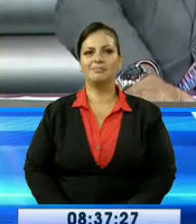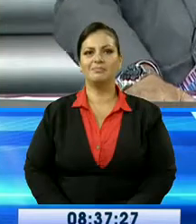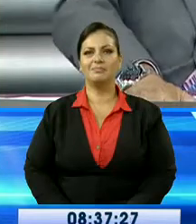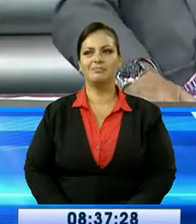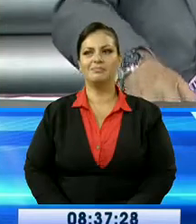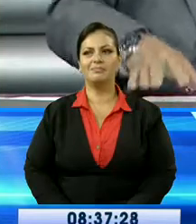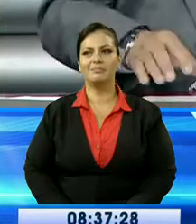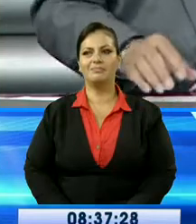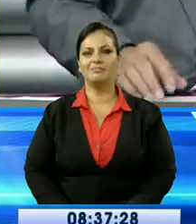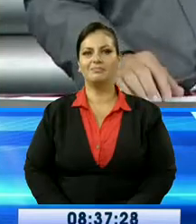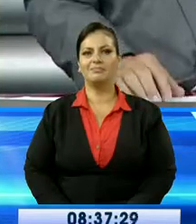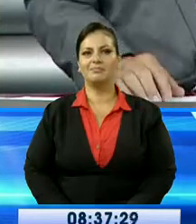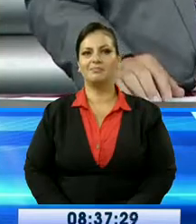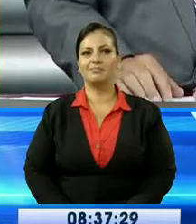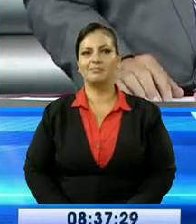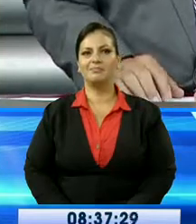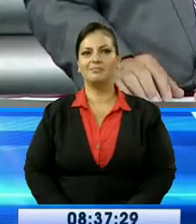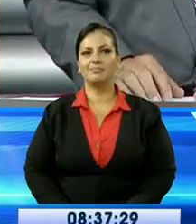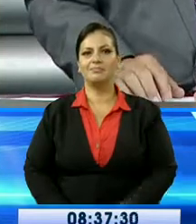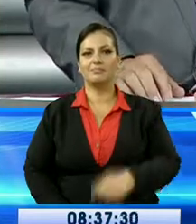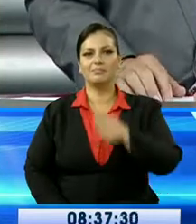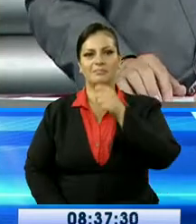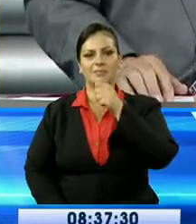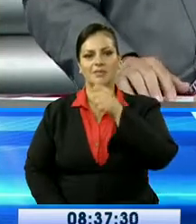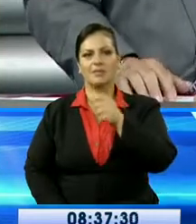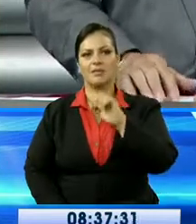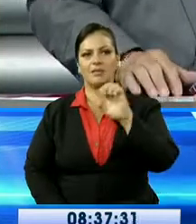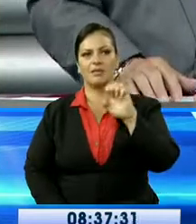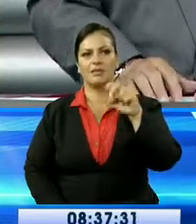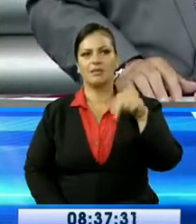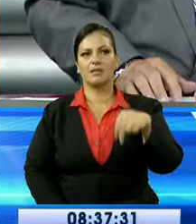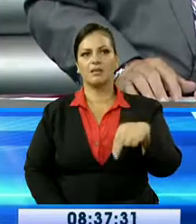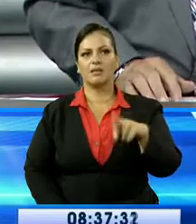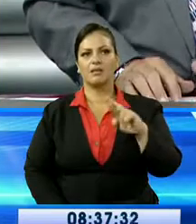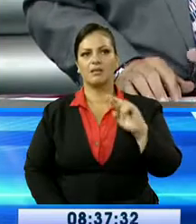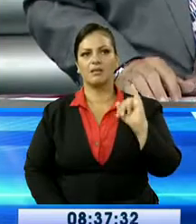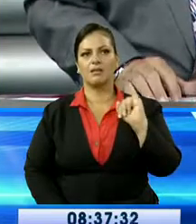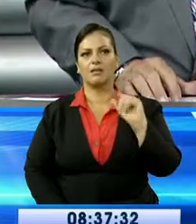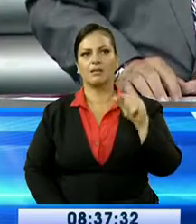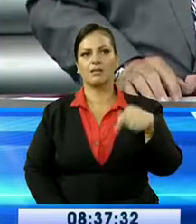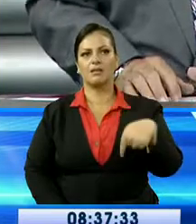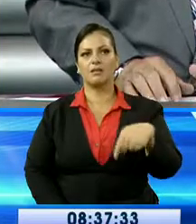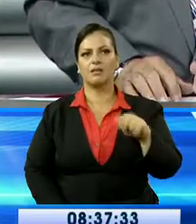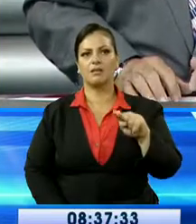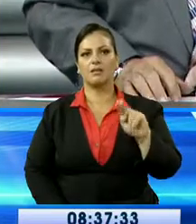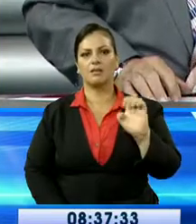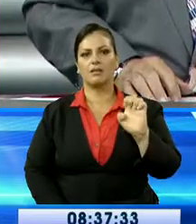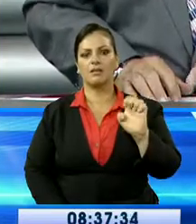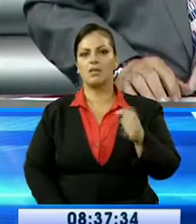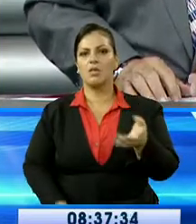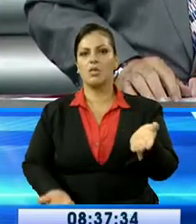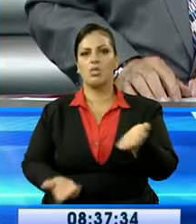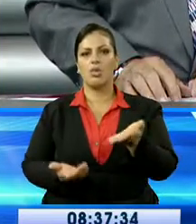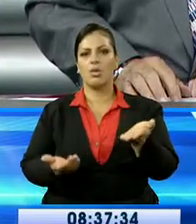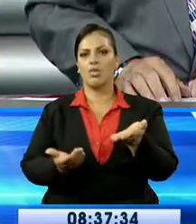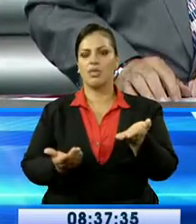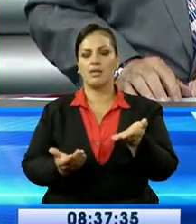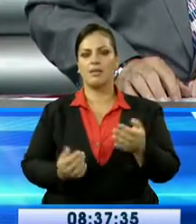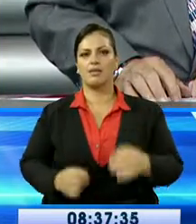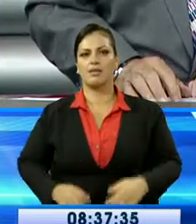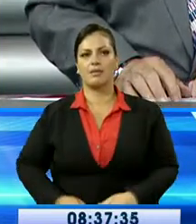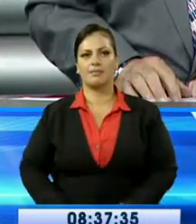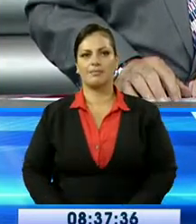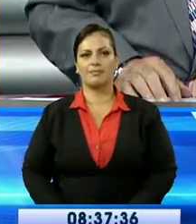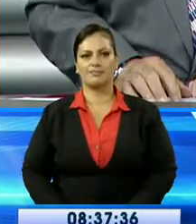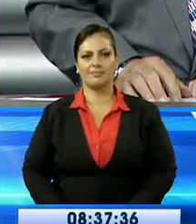Bueno, y vámonos ahora para contactarnos con Enrique Muñoz, que está listo para informarnos de otro sector de la ciudad. Enrique, buenos días. Hola,